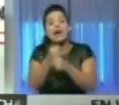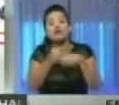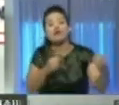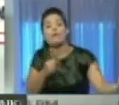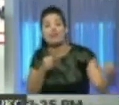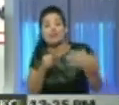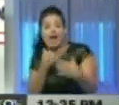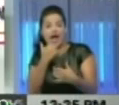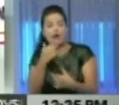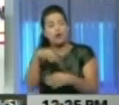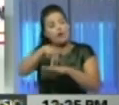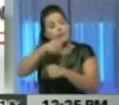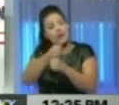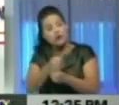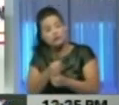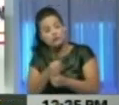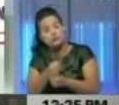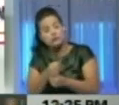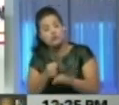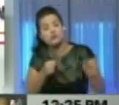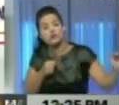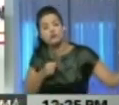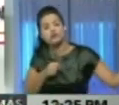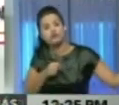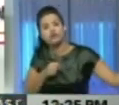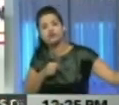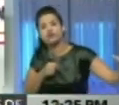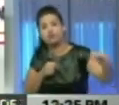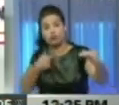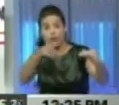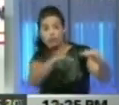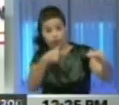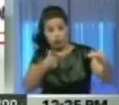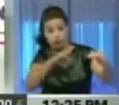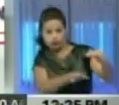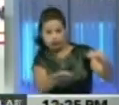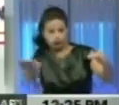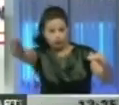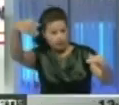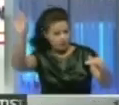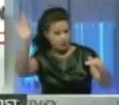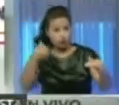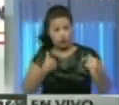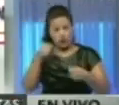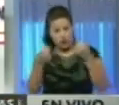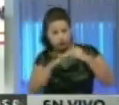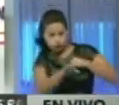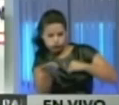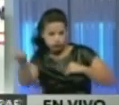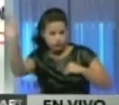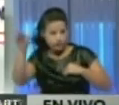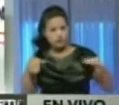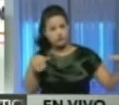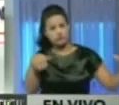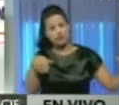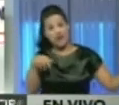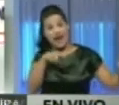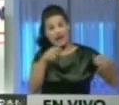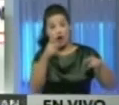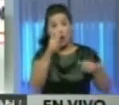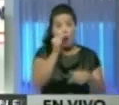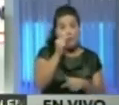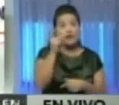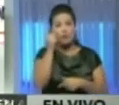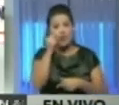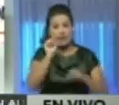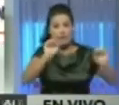yo le había enviado. Y en ese momento se acerca una pareja de motorizados, un hombre y una mujer. Y sin